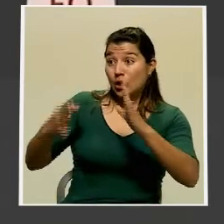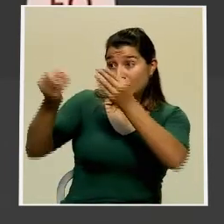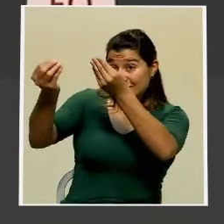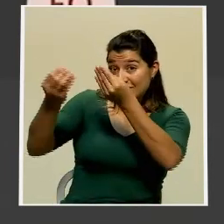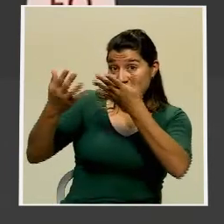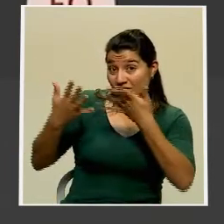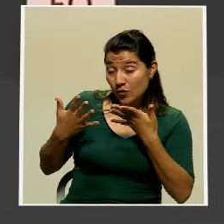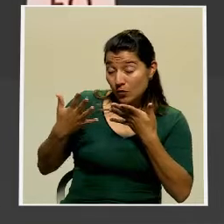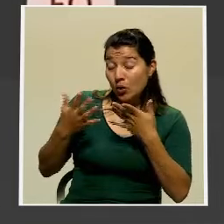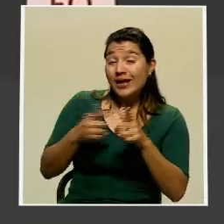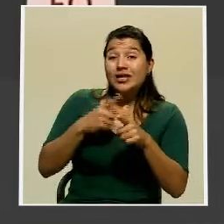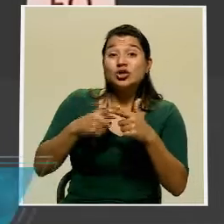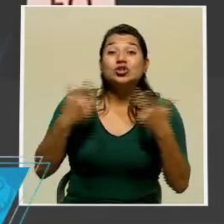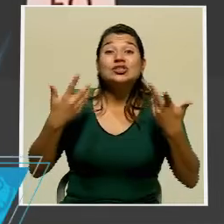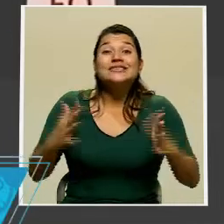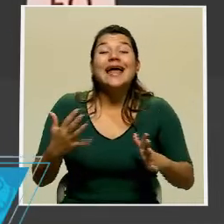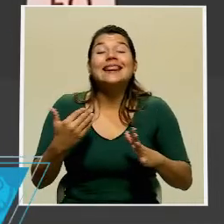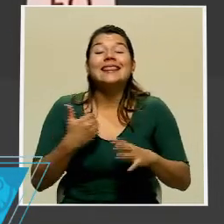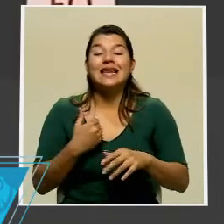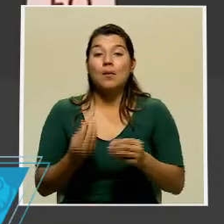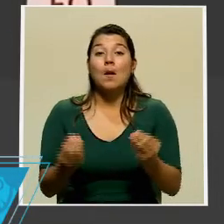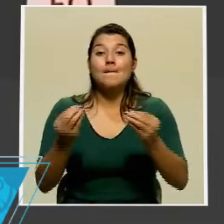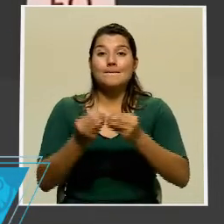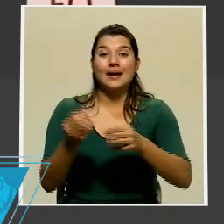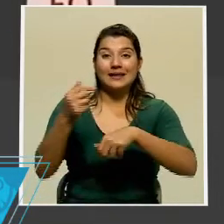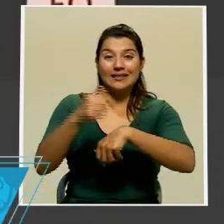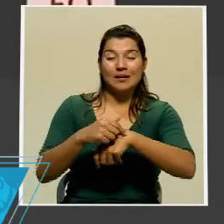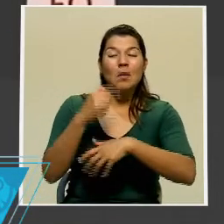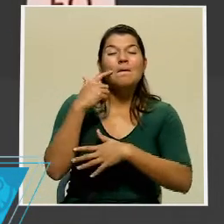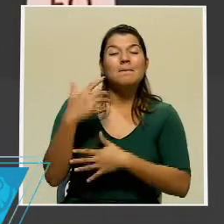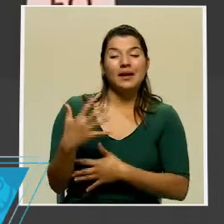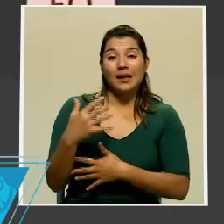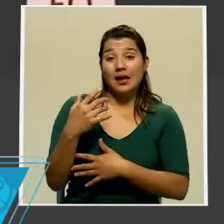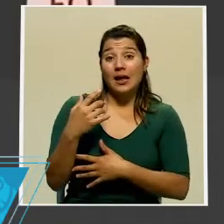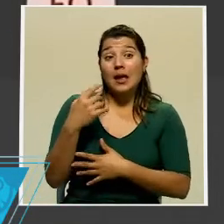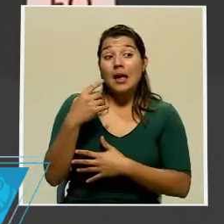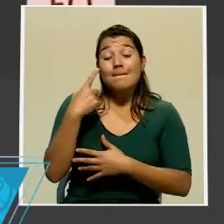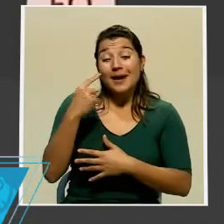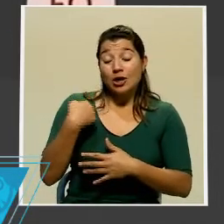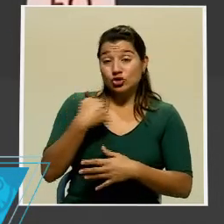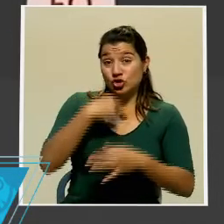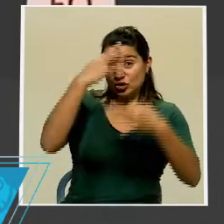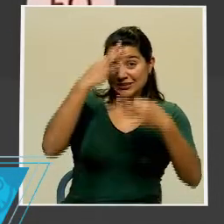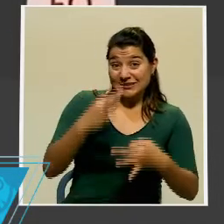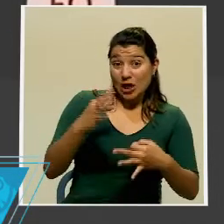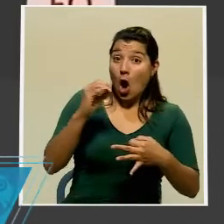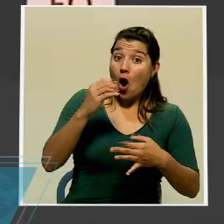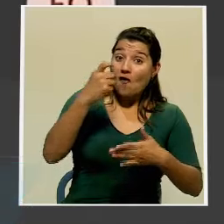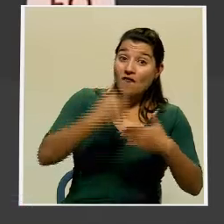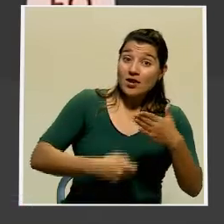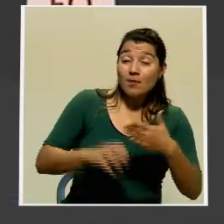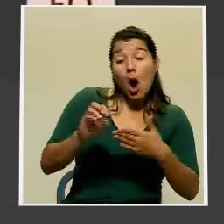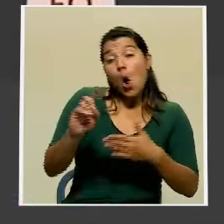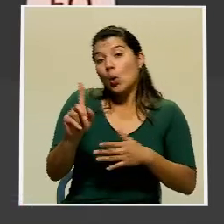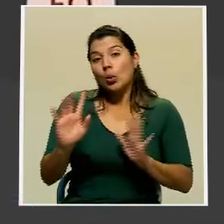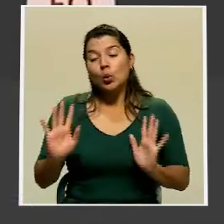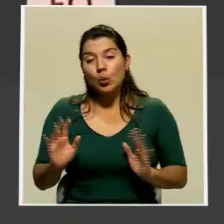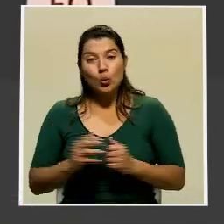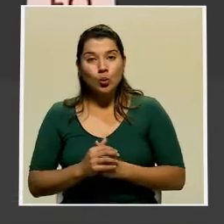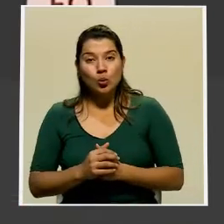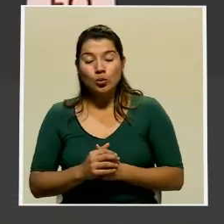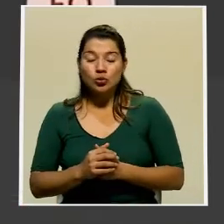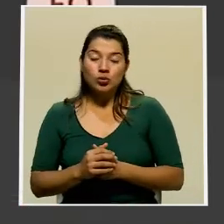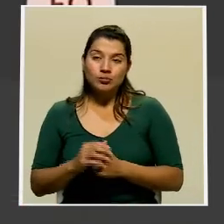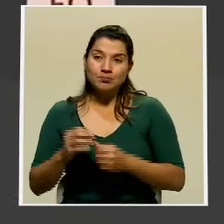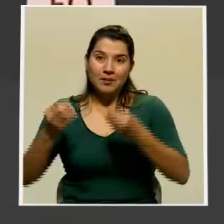teníamos un momento, una ventana de tiempo en el cual nosotros o firmábamos o nos quedábamos sin esa posibilidad, o adelantábamos o